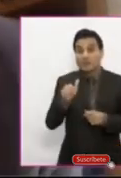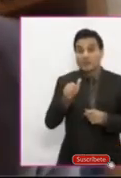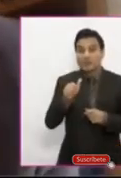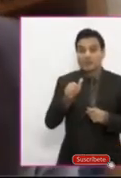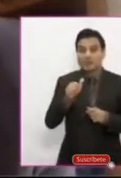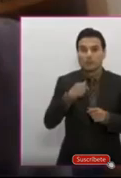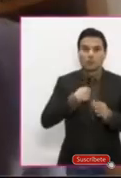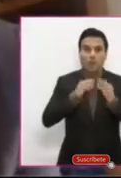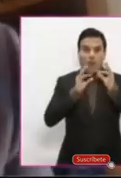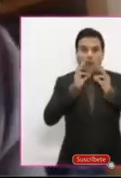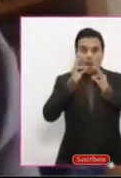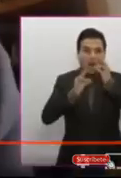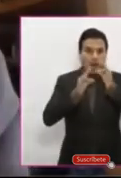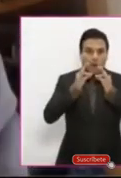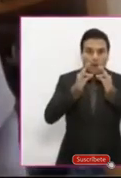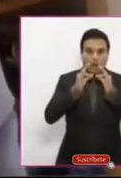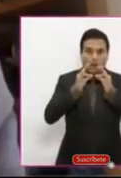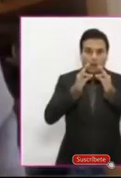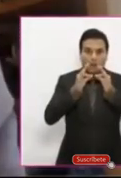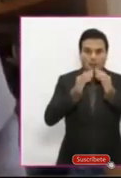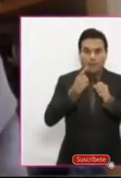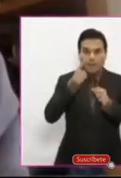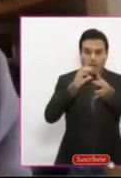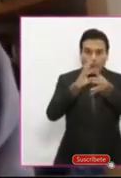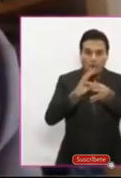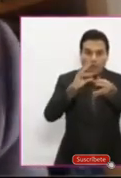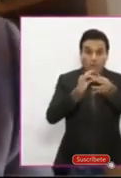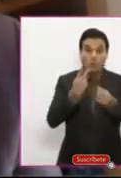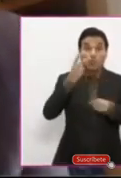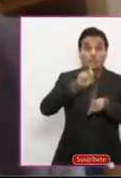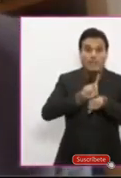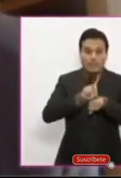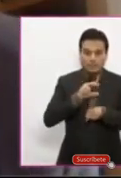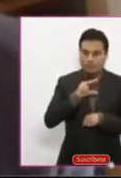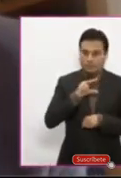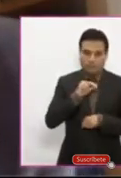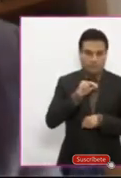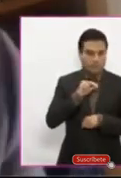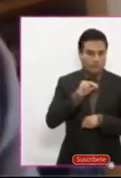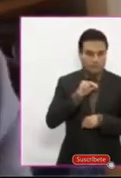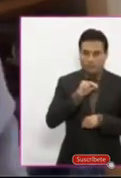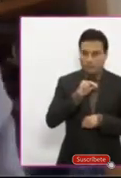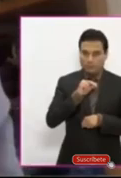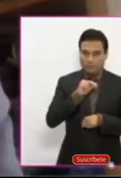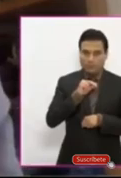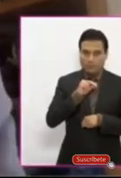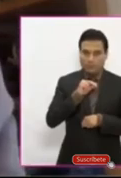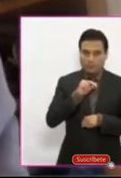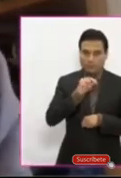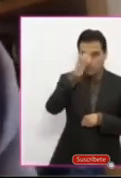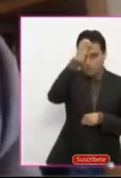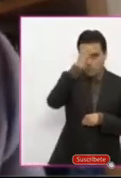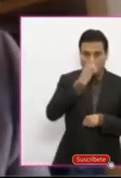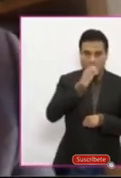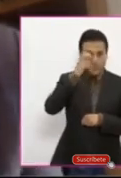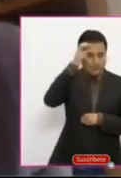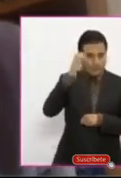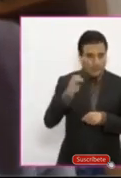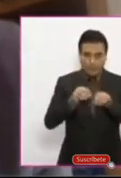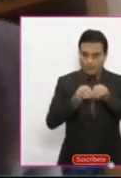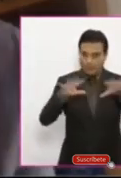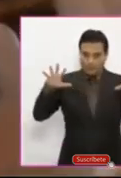en coahuila hidalgo durante dos días así como las campañas